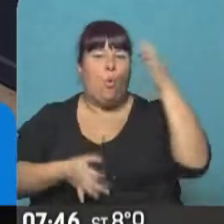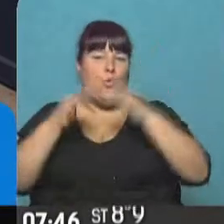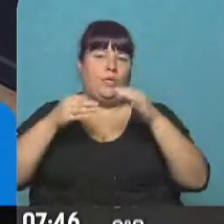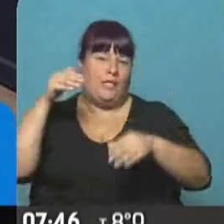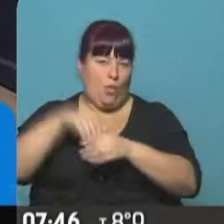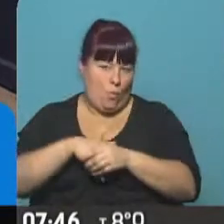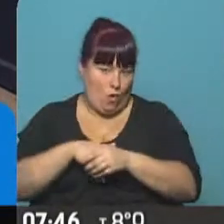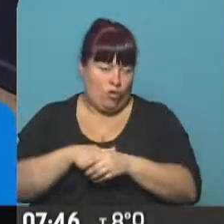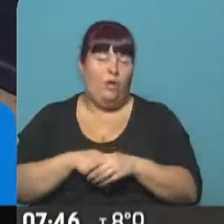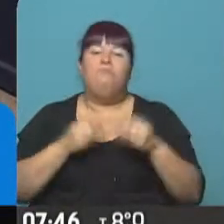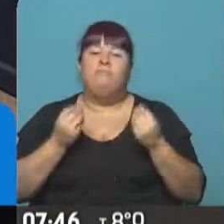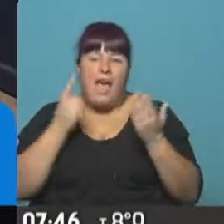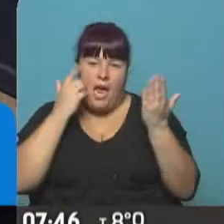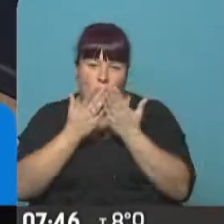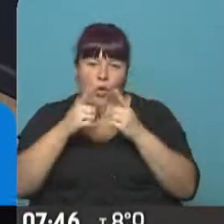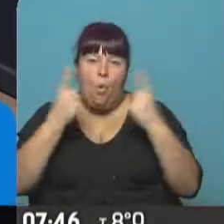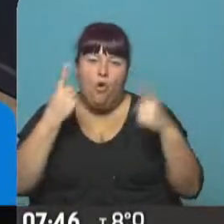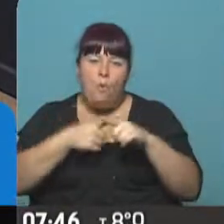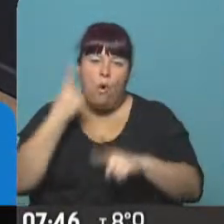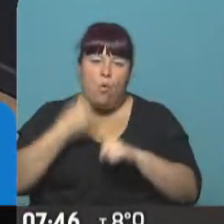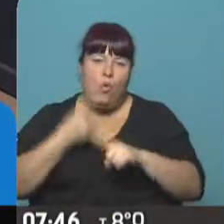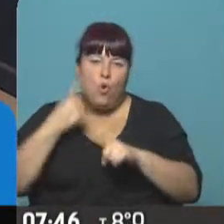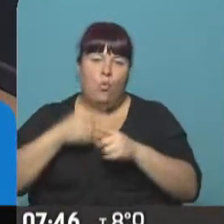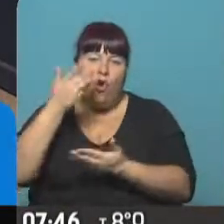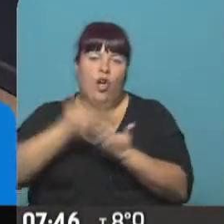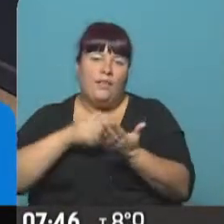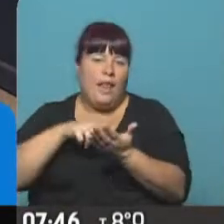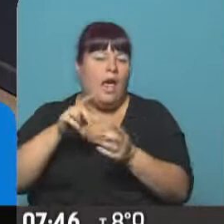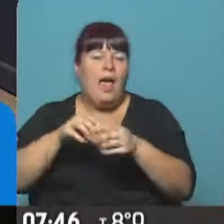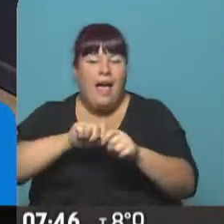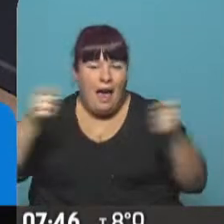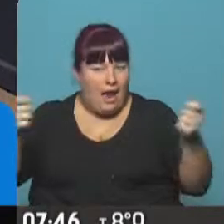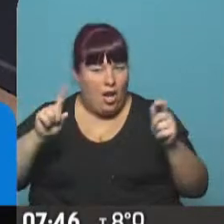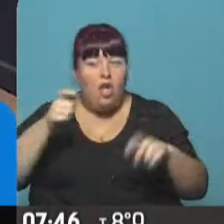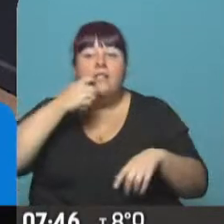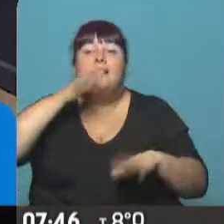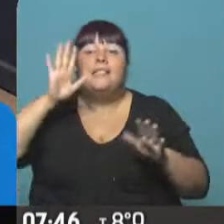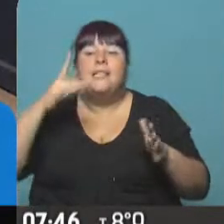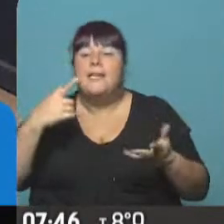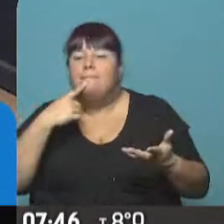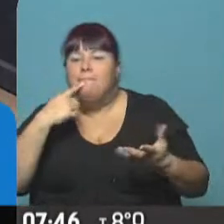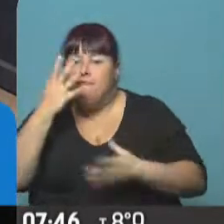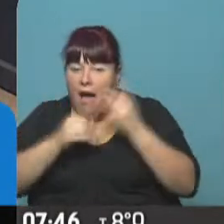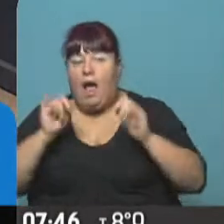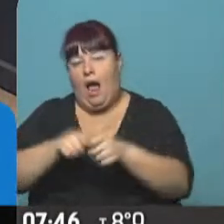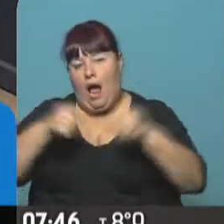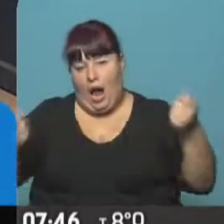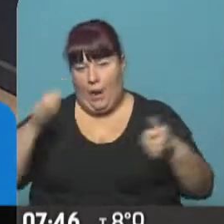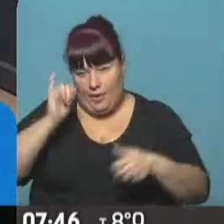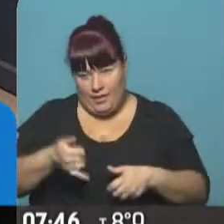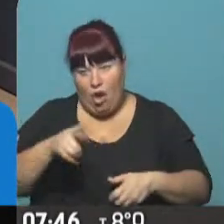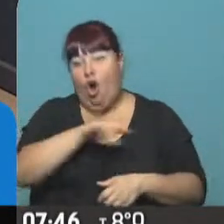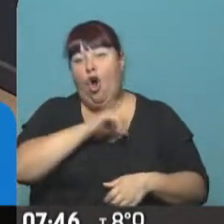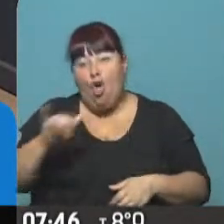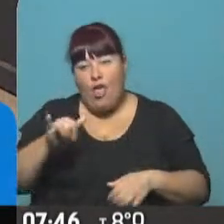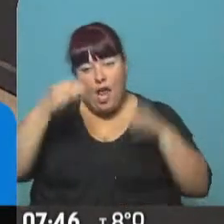electoral, consiste en analizar telegrama por telegrama y no se abrirán las urnas, salvo que surja alguna irregularidad o alguna